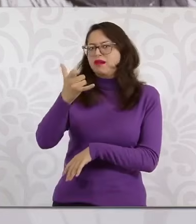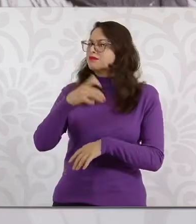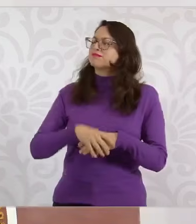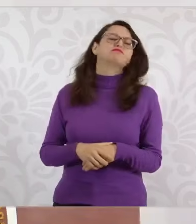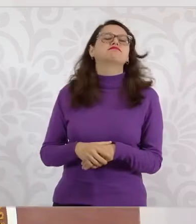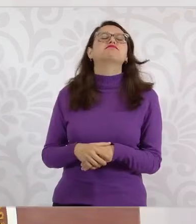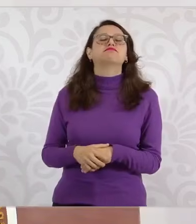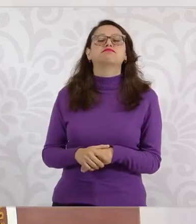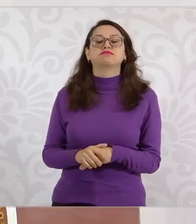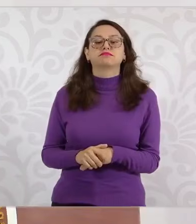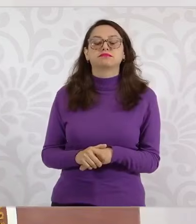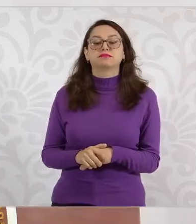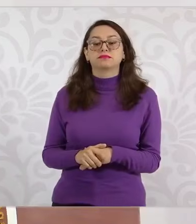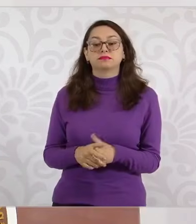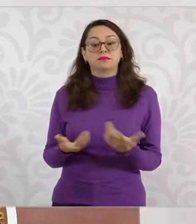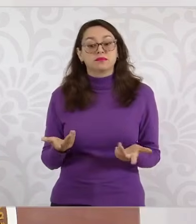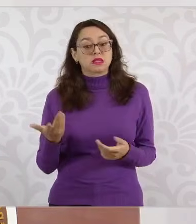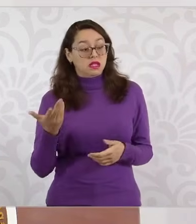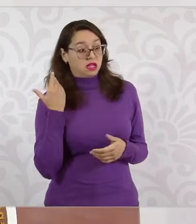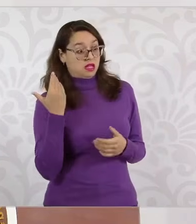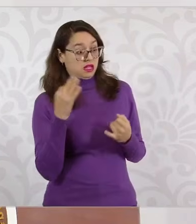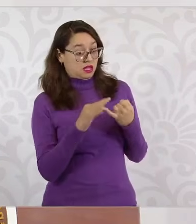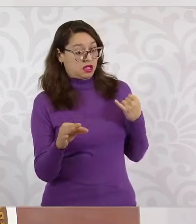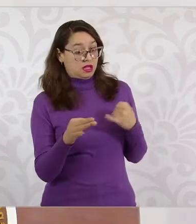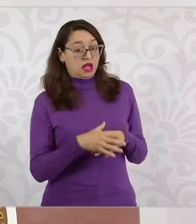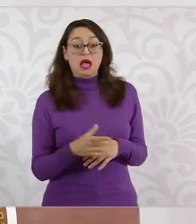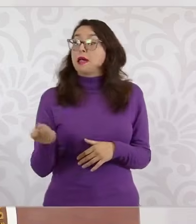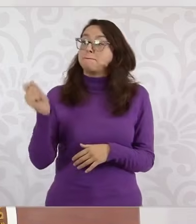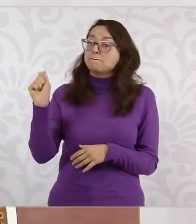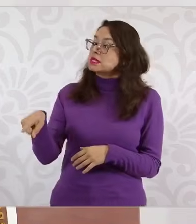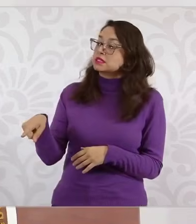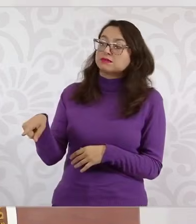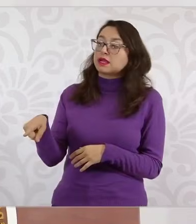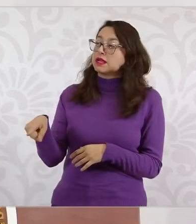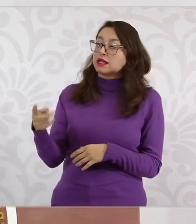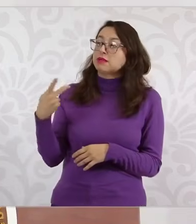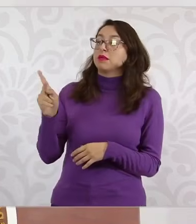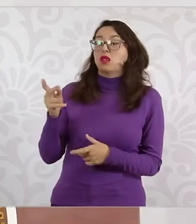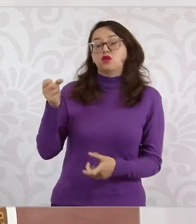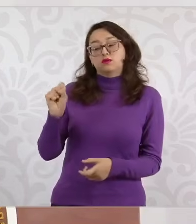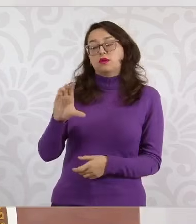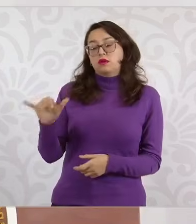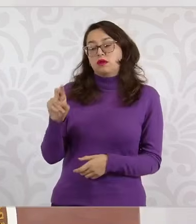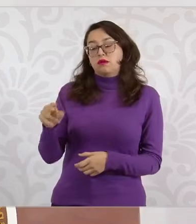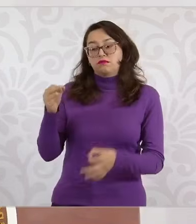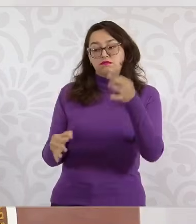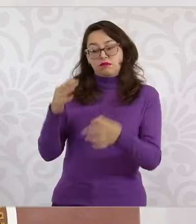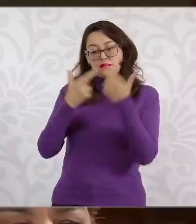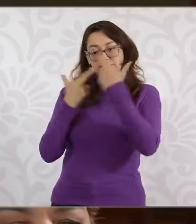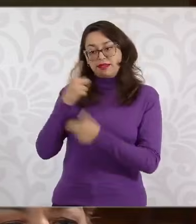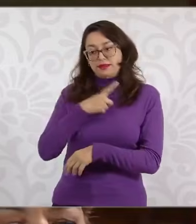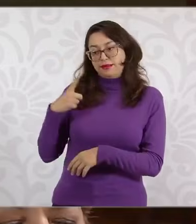muy cuestionable. ¿La última resolución que mencionó? Es la misma resolución, pero tiene que decidir la Corte. Ok, Presidenta.